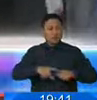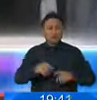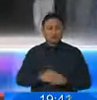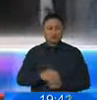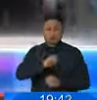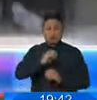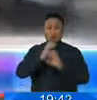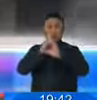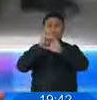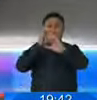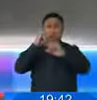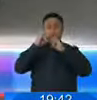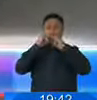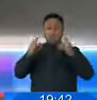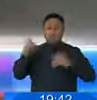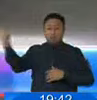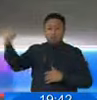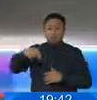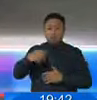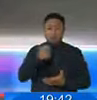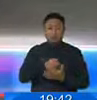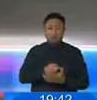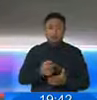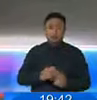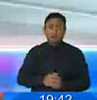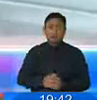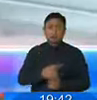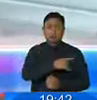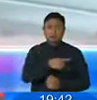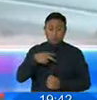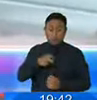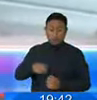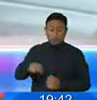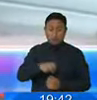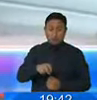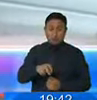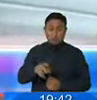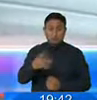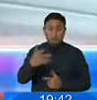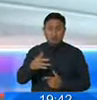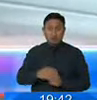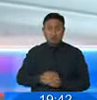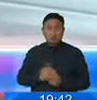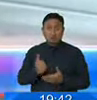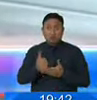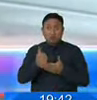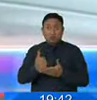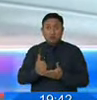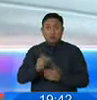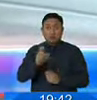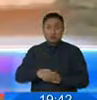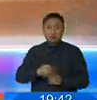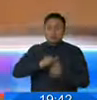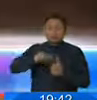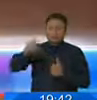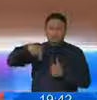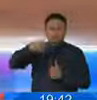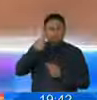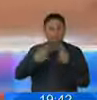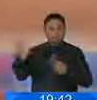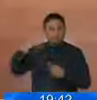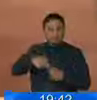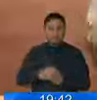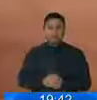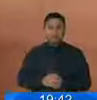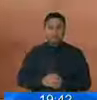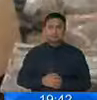bucetas de lujo llegan aquí. Ay, con las culebras de él, hacer que cura que viene la gente de lejísimo. Sin embargo,